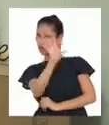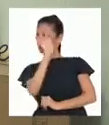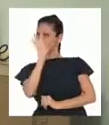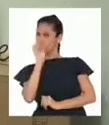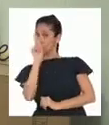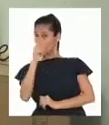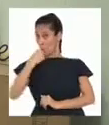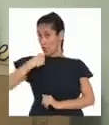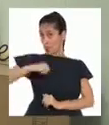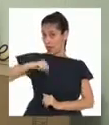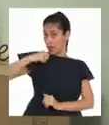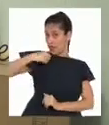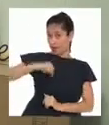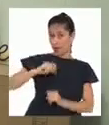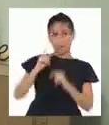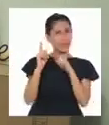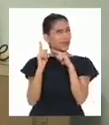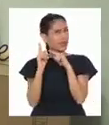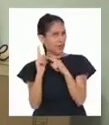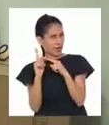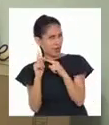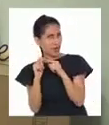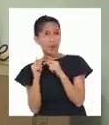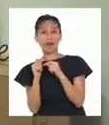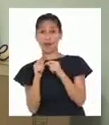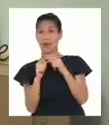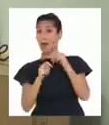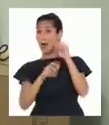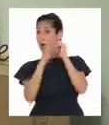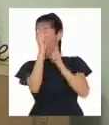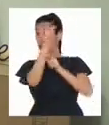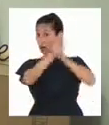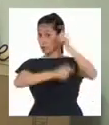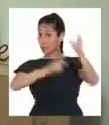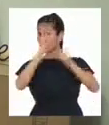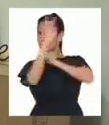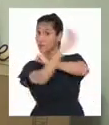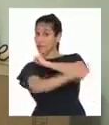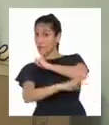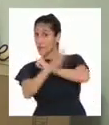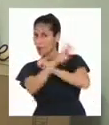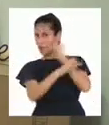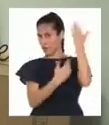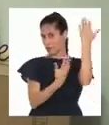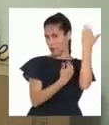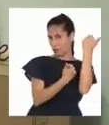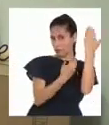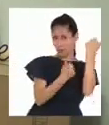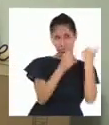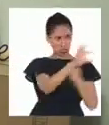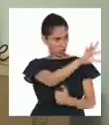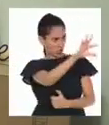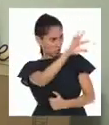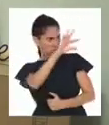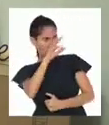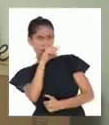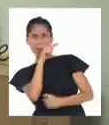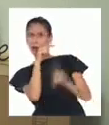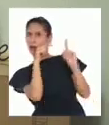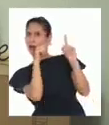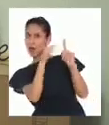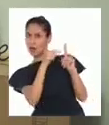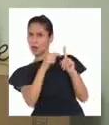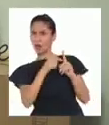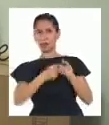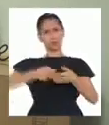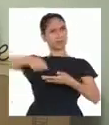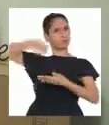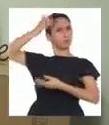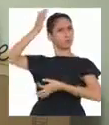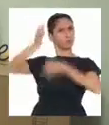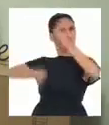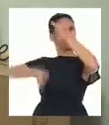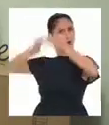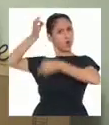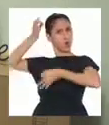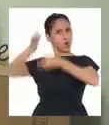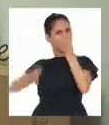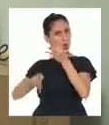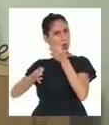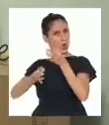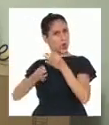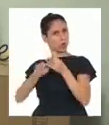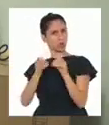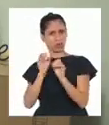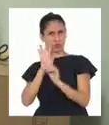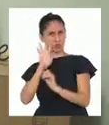administre y gobierne a los españoles sin tener las cualidades necesarias para ser juez debido a la extrema